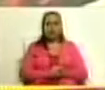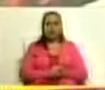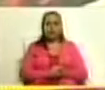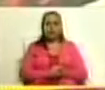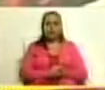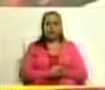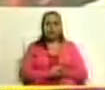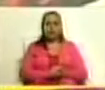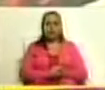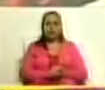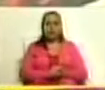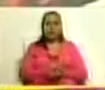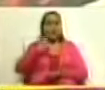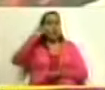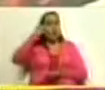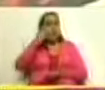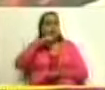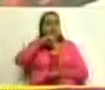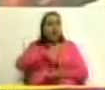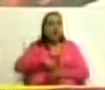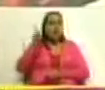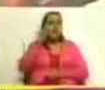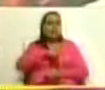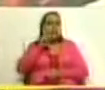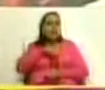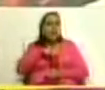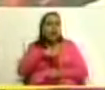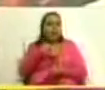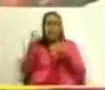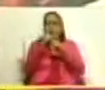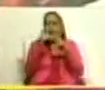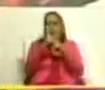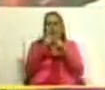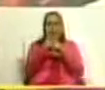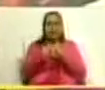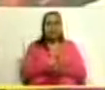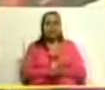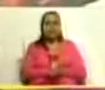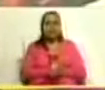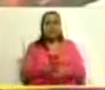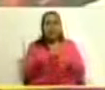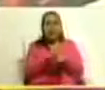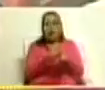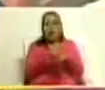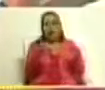en base a promesas, a mentiras, a demagogia, como es la derecha.